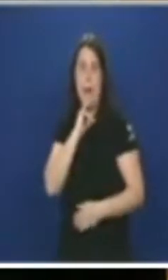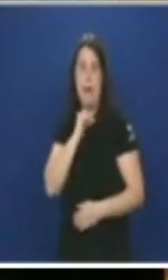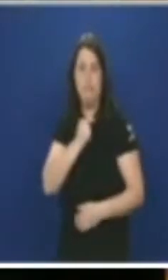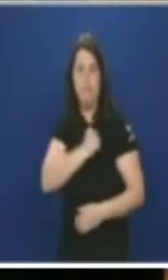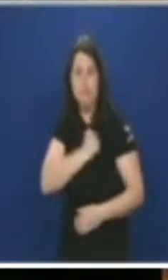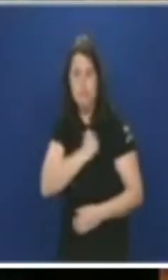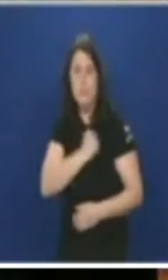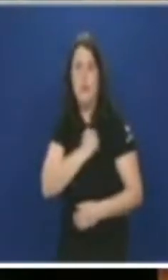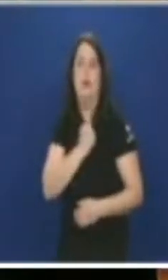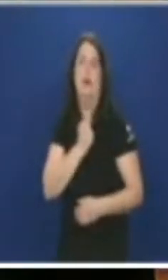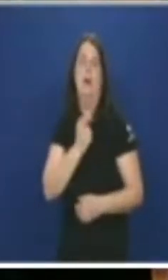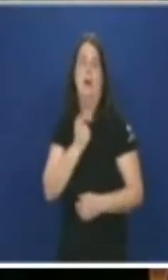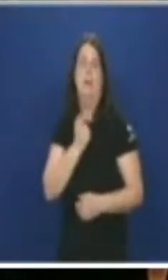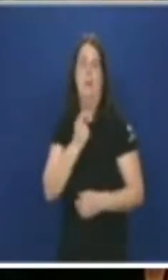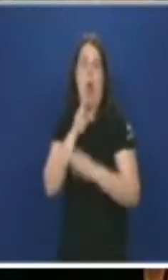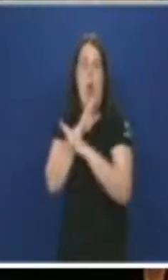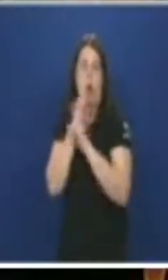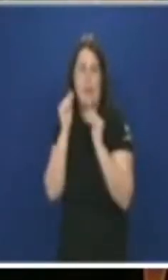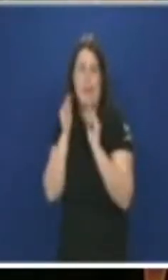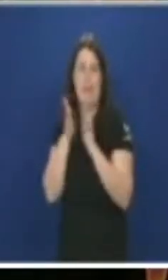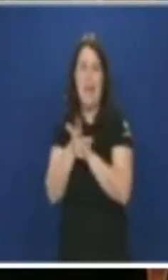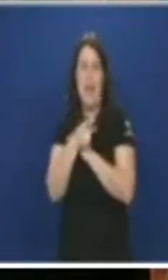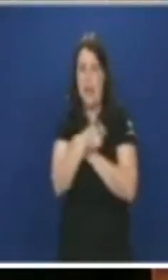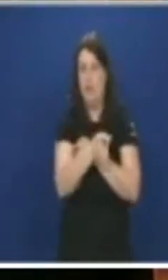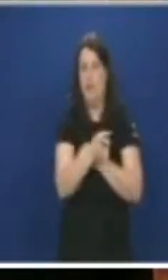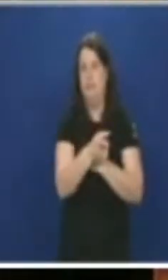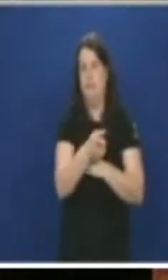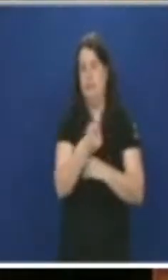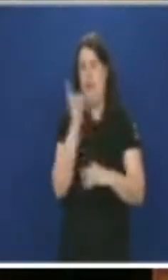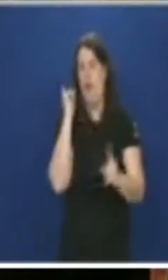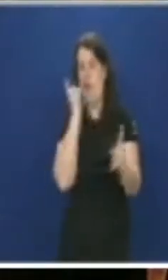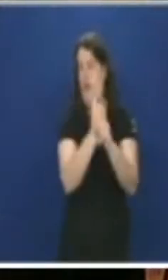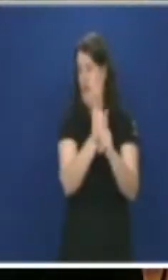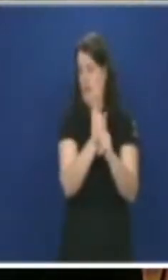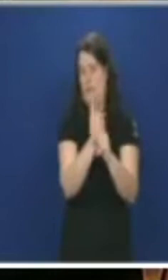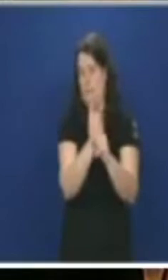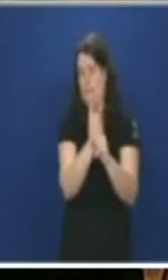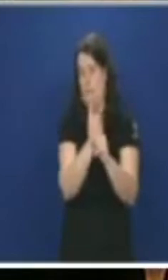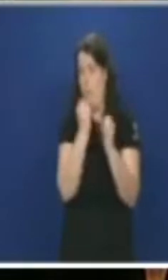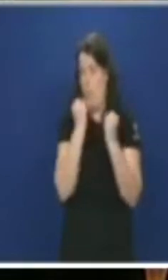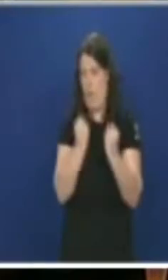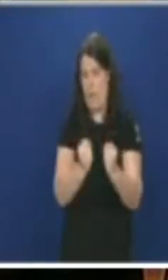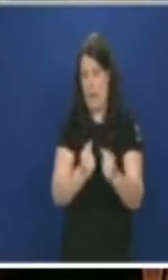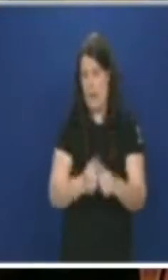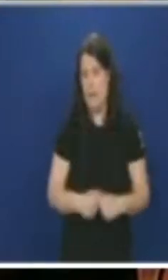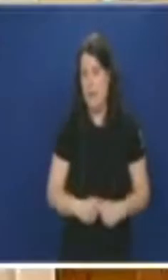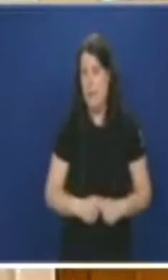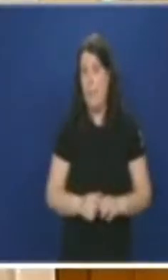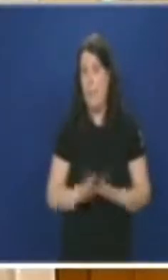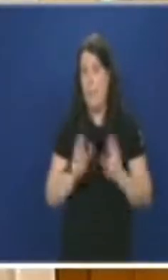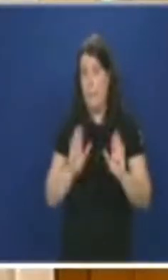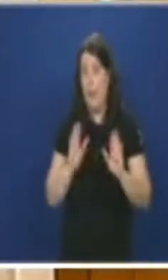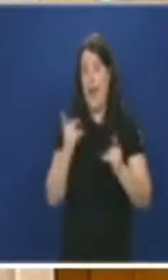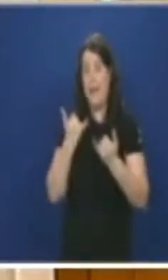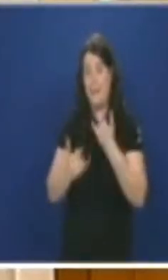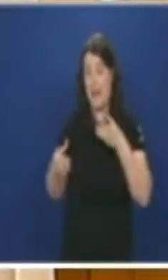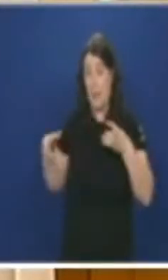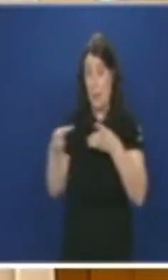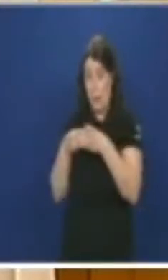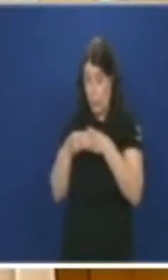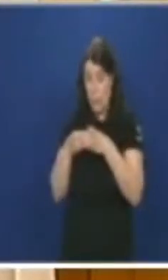das acusacións máis tremendas que se pode facer. Bueno, pois esta xeración, ela